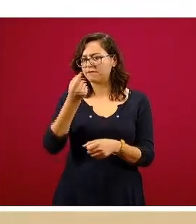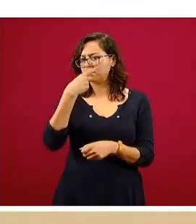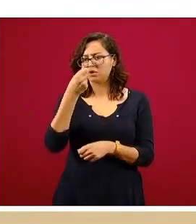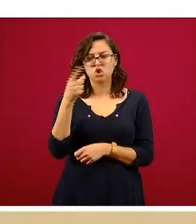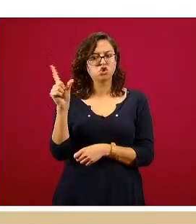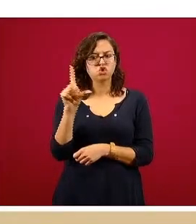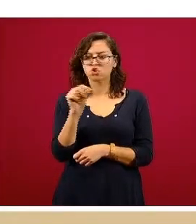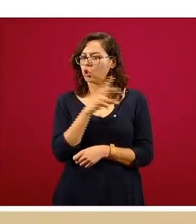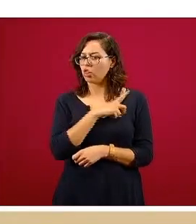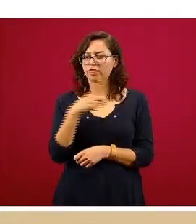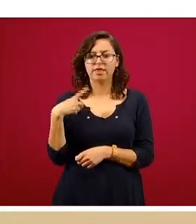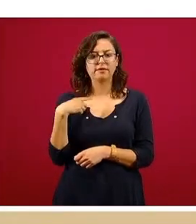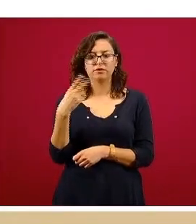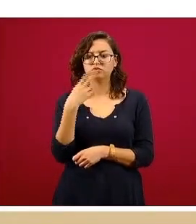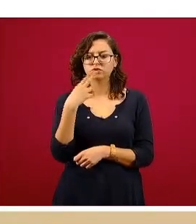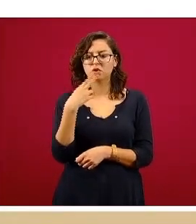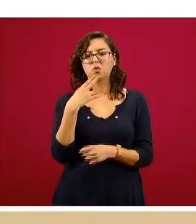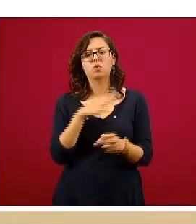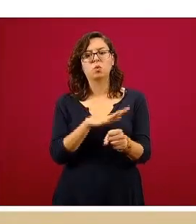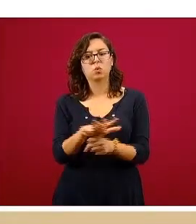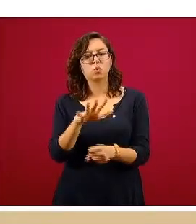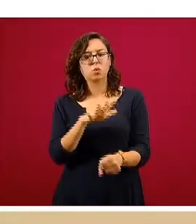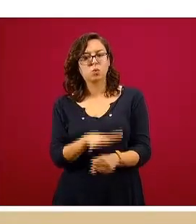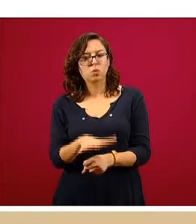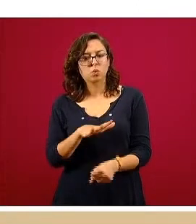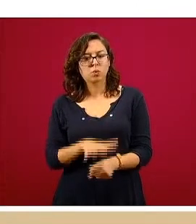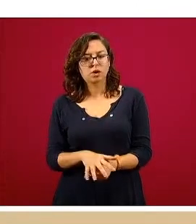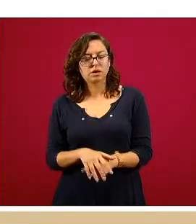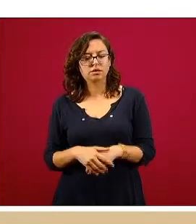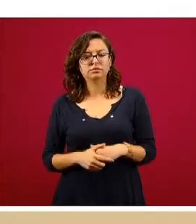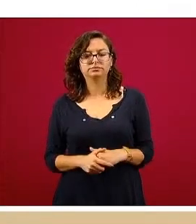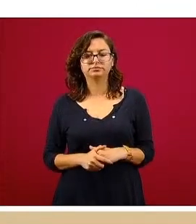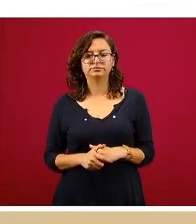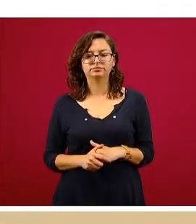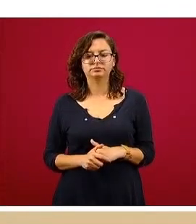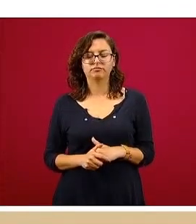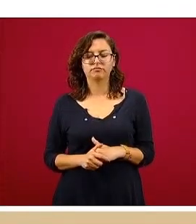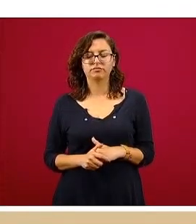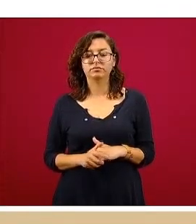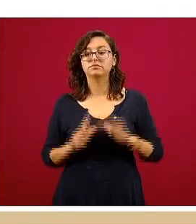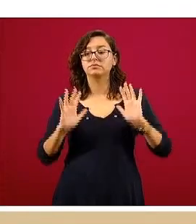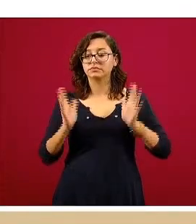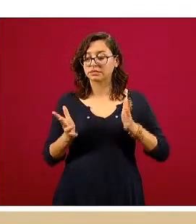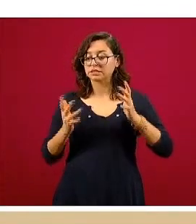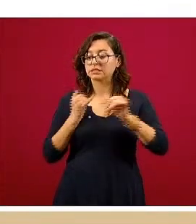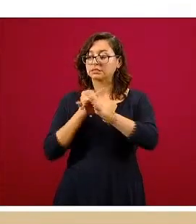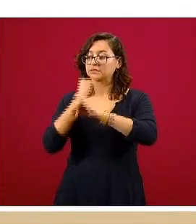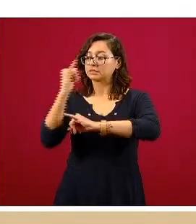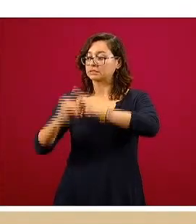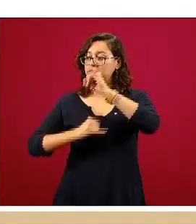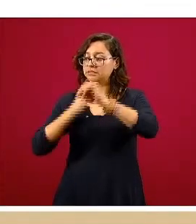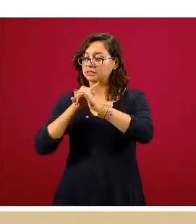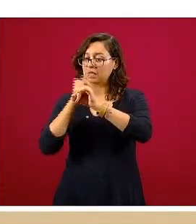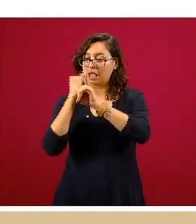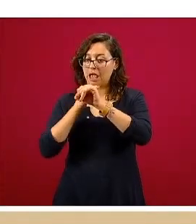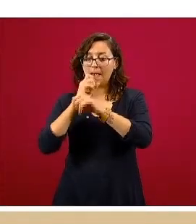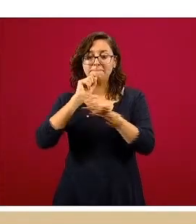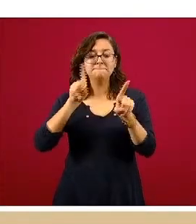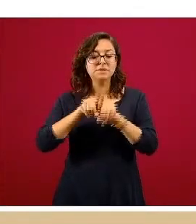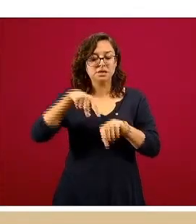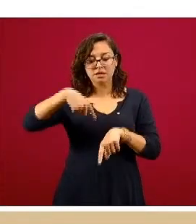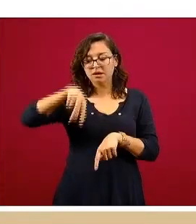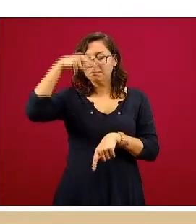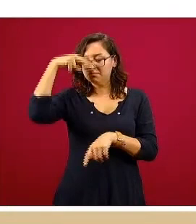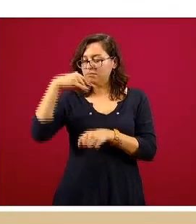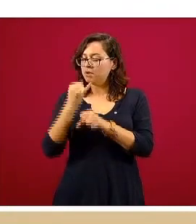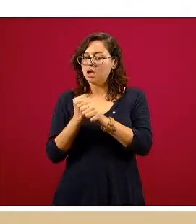enfatizando en los resultados que se tienen de los análisis de los estudios llevados a nivel internacional y en nuestro país,